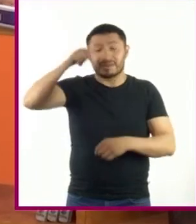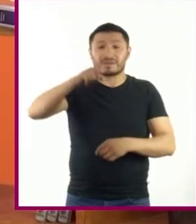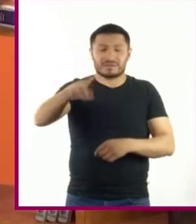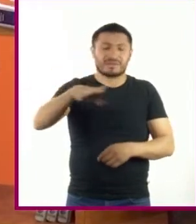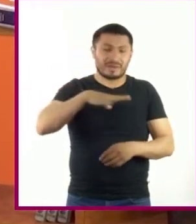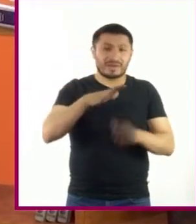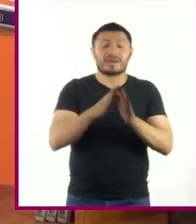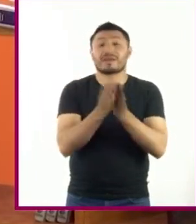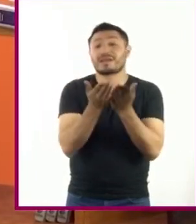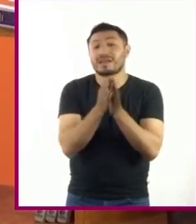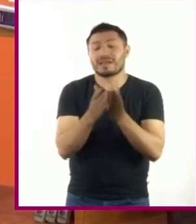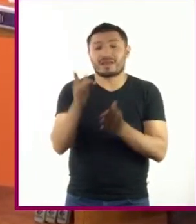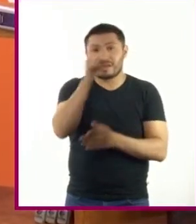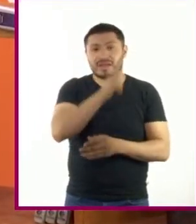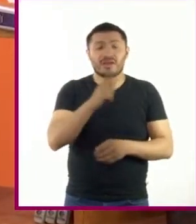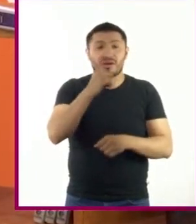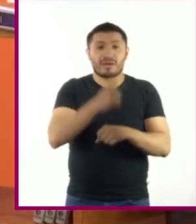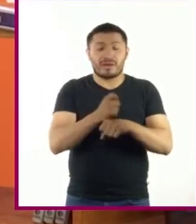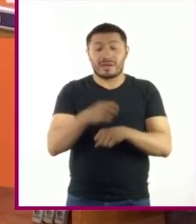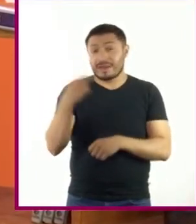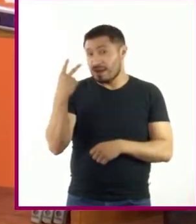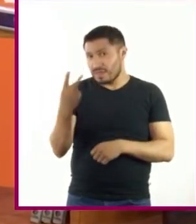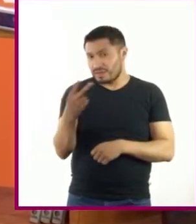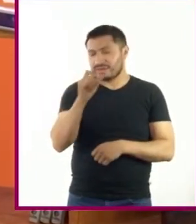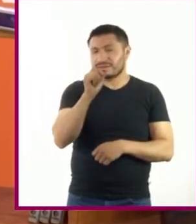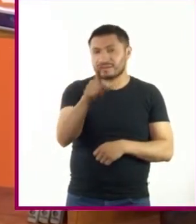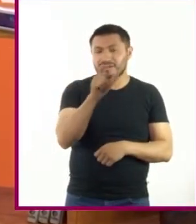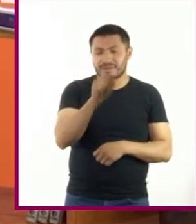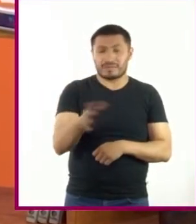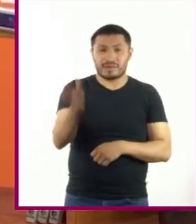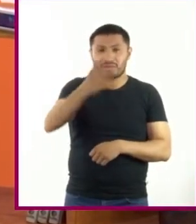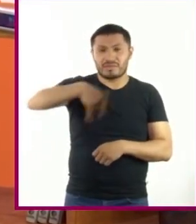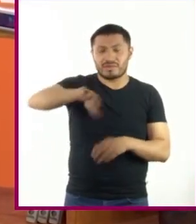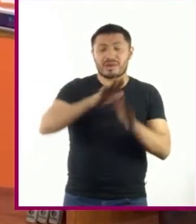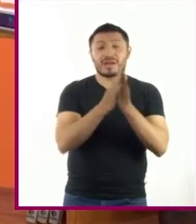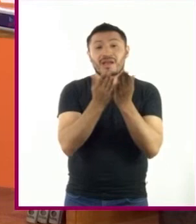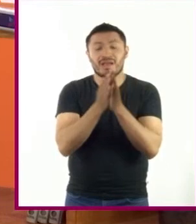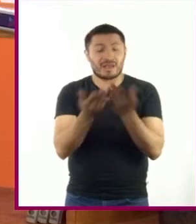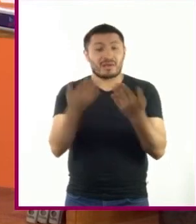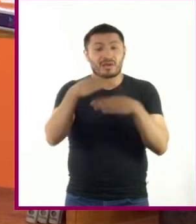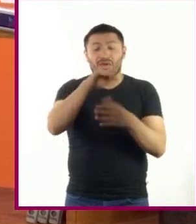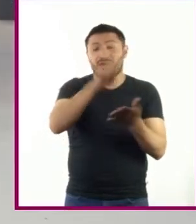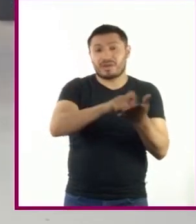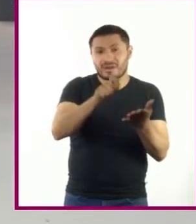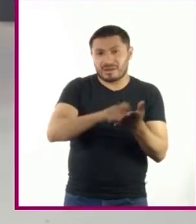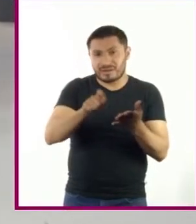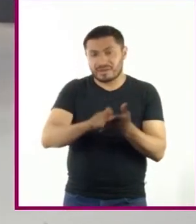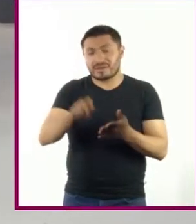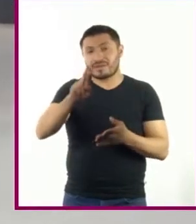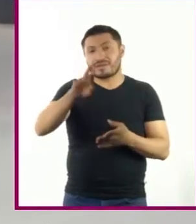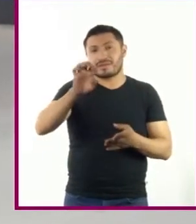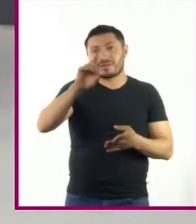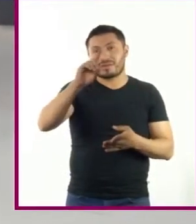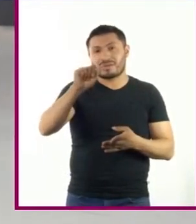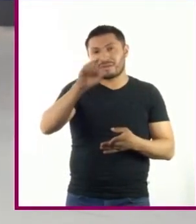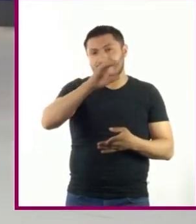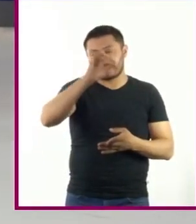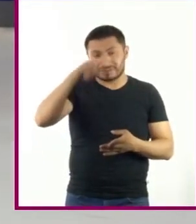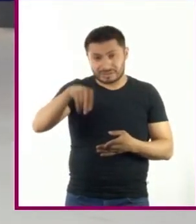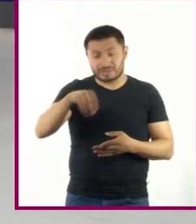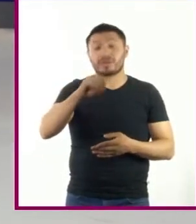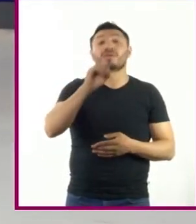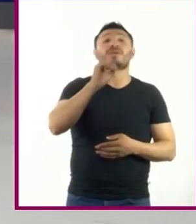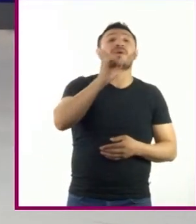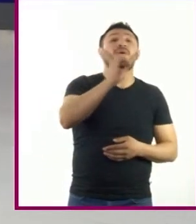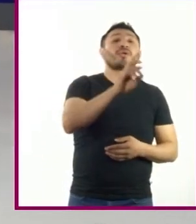su libro de Lengua Materna 2. También pueden buscar libros especializados en redacción y ortografía, así como en páginas de fuentes